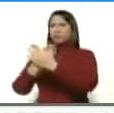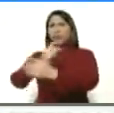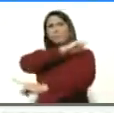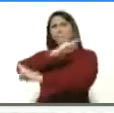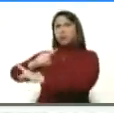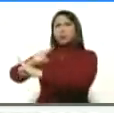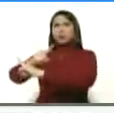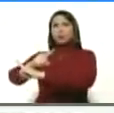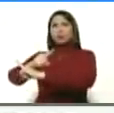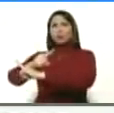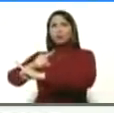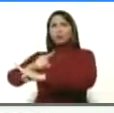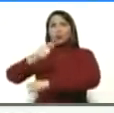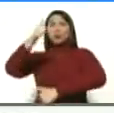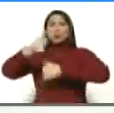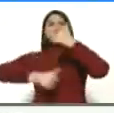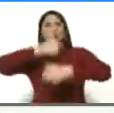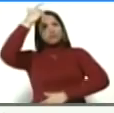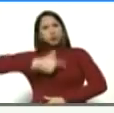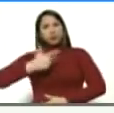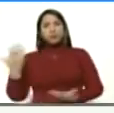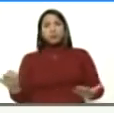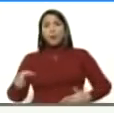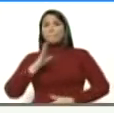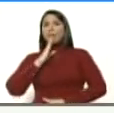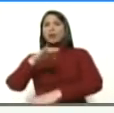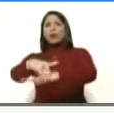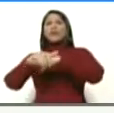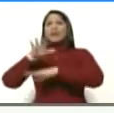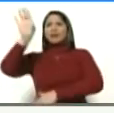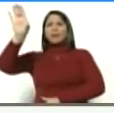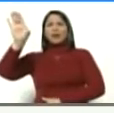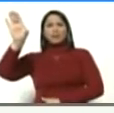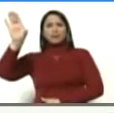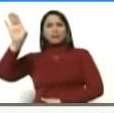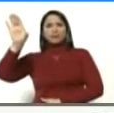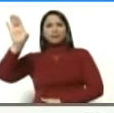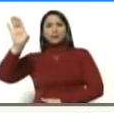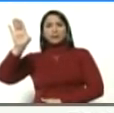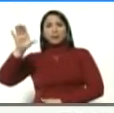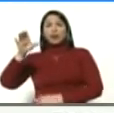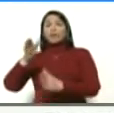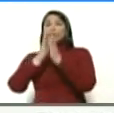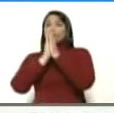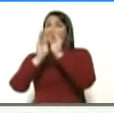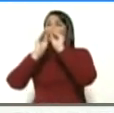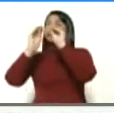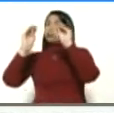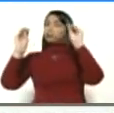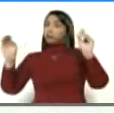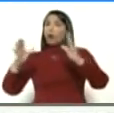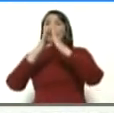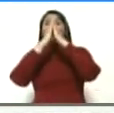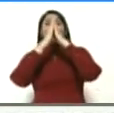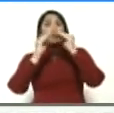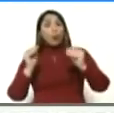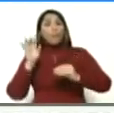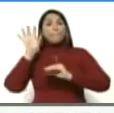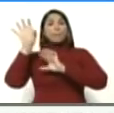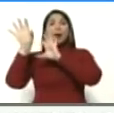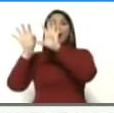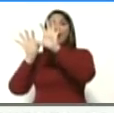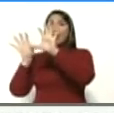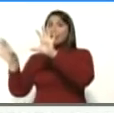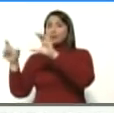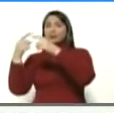demandar. ¿Cuál es la posición del Banco de Inglaterra? Hago un llamado a todos los países